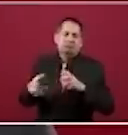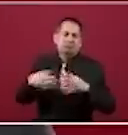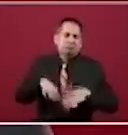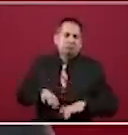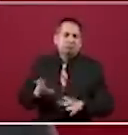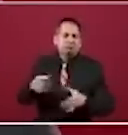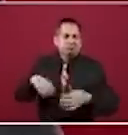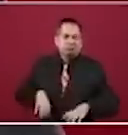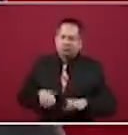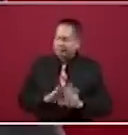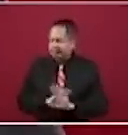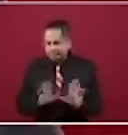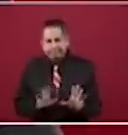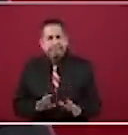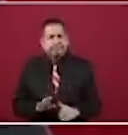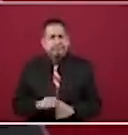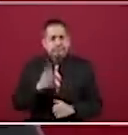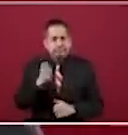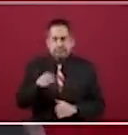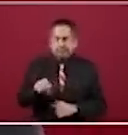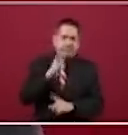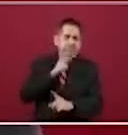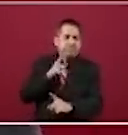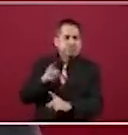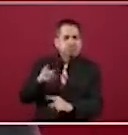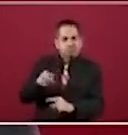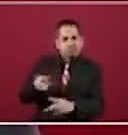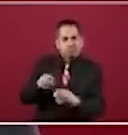de saqueo, por lo que hicieron en Pemex.